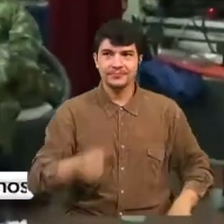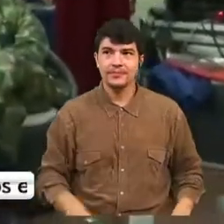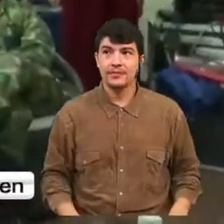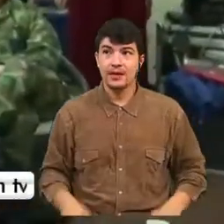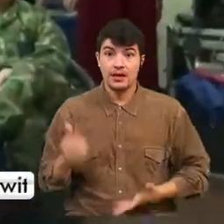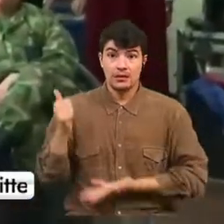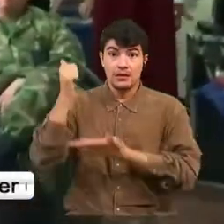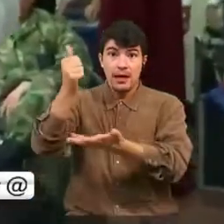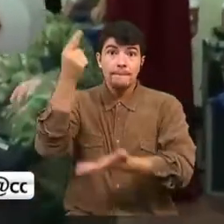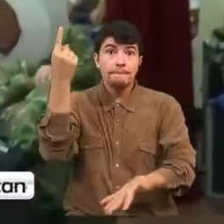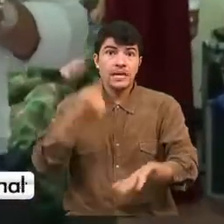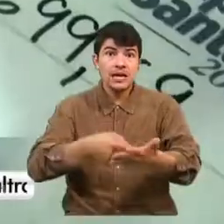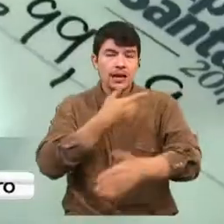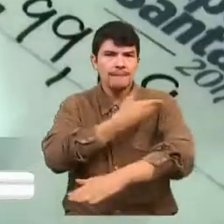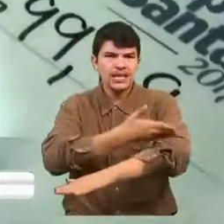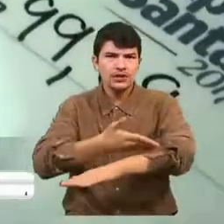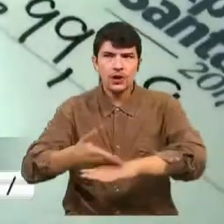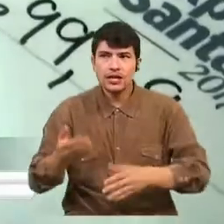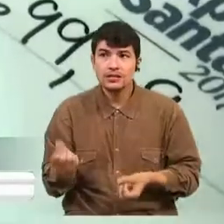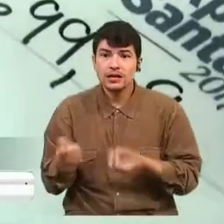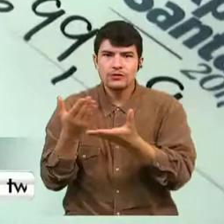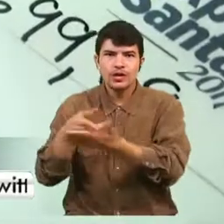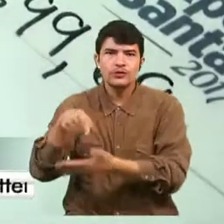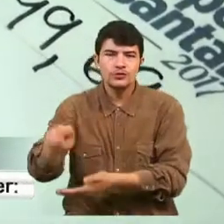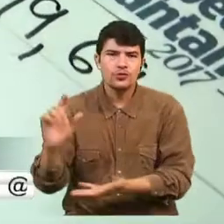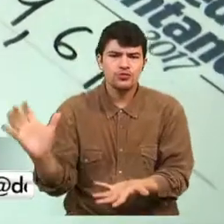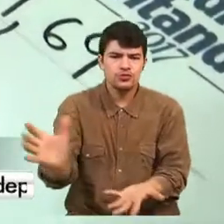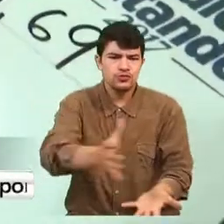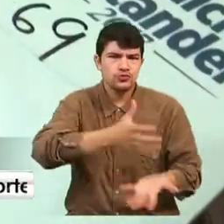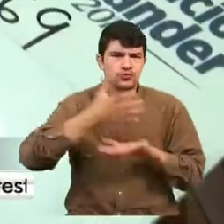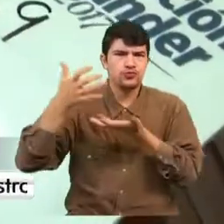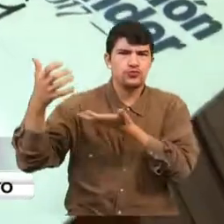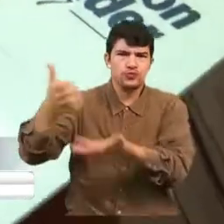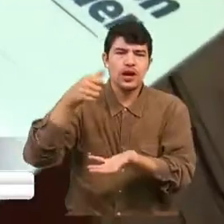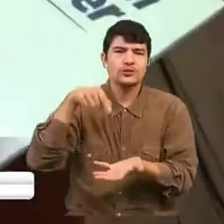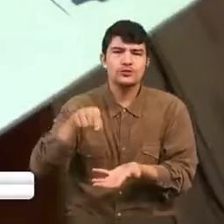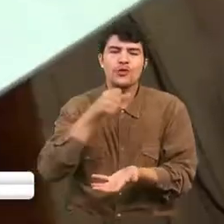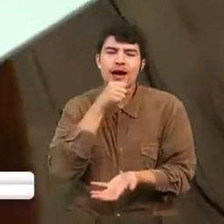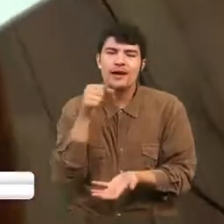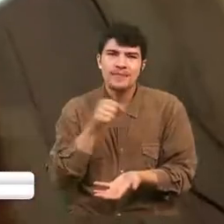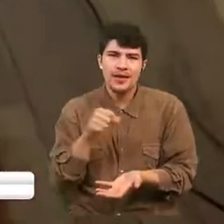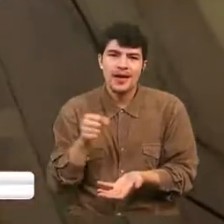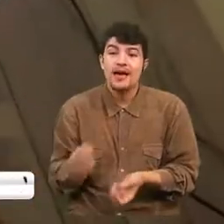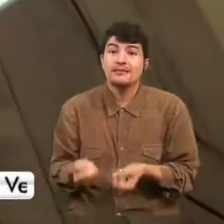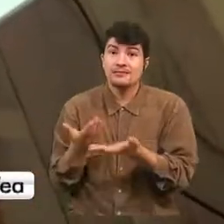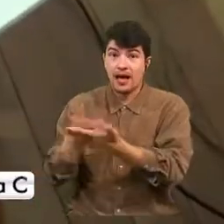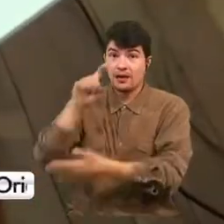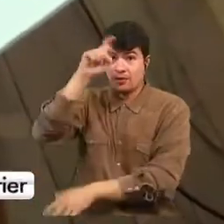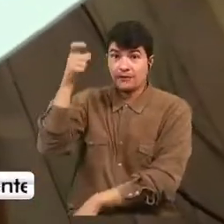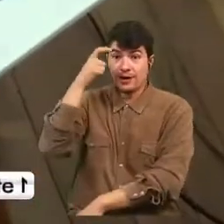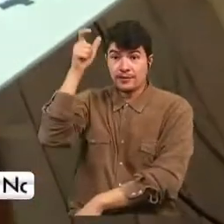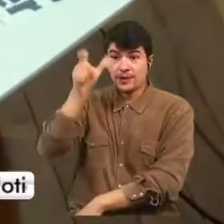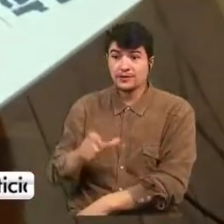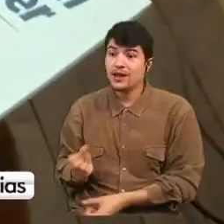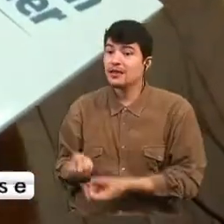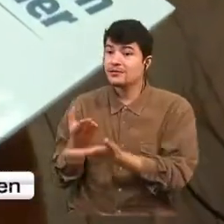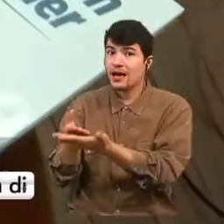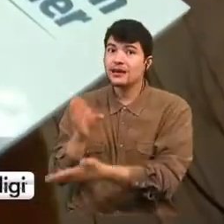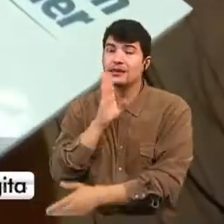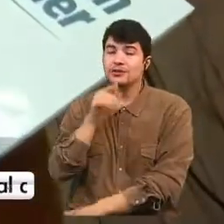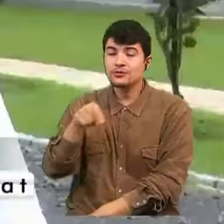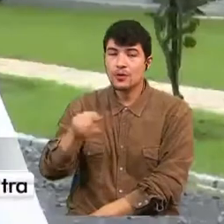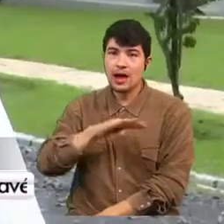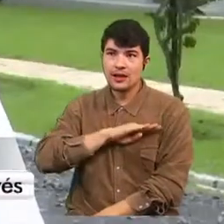Recursos por más de 1.000 millones de pesos correspondientes al recaudo de las estampillas pro anciano entregó el gobernador de Santander a los